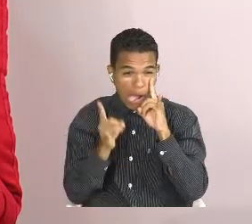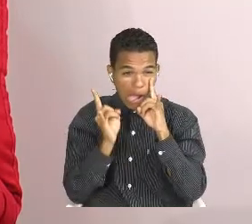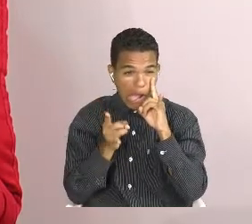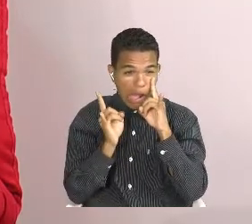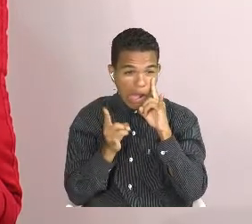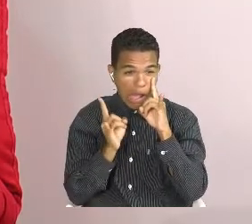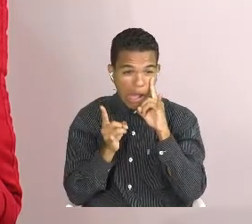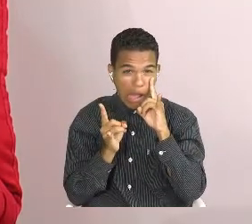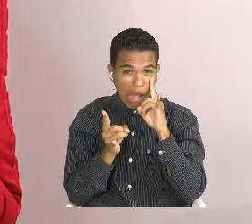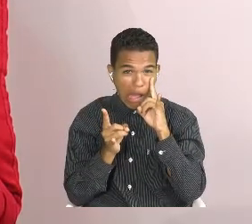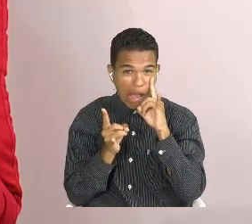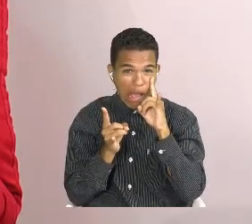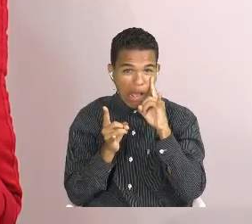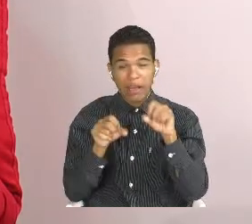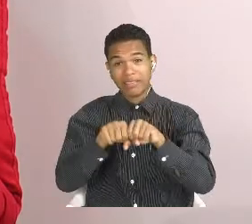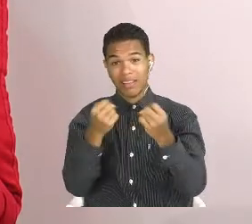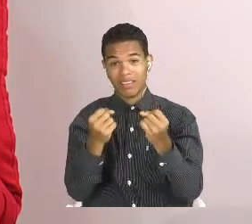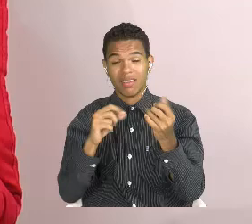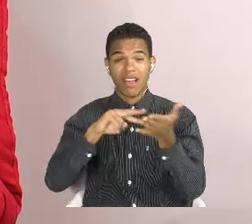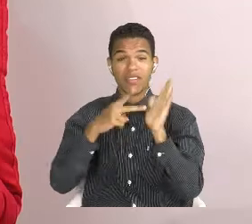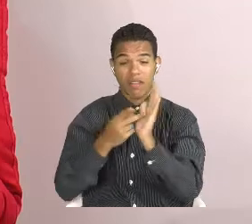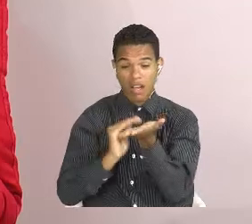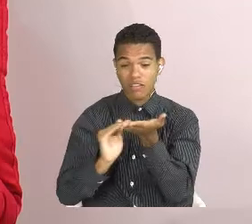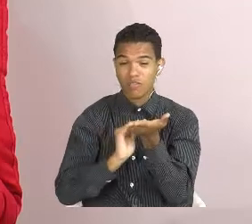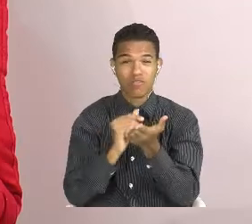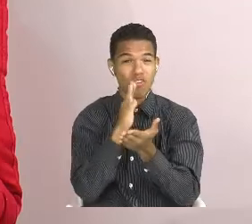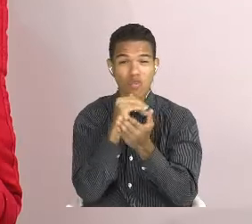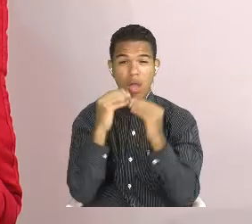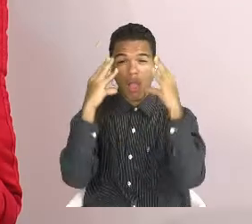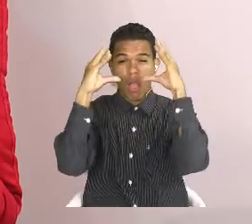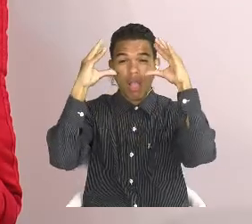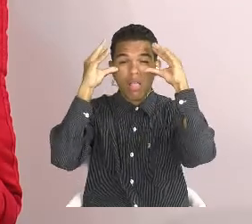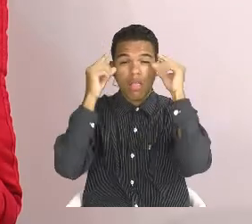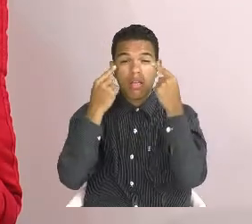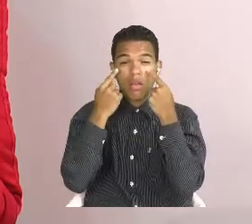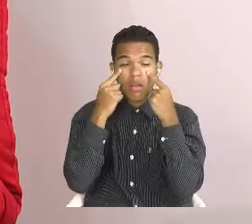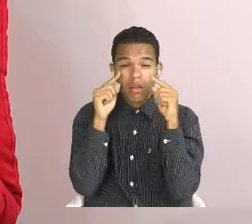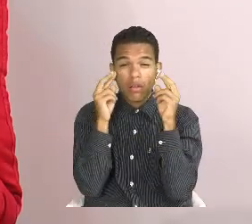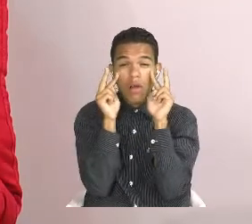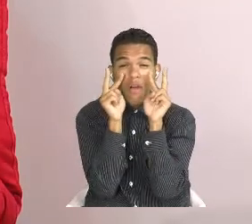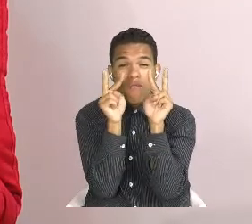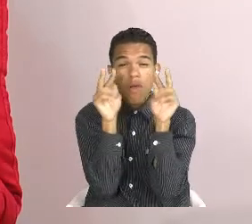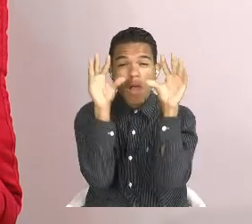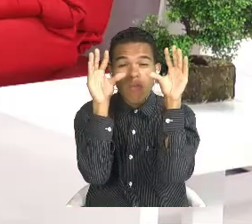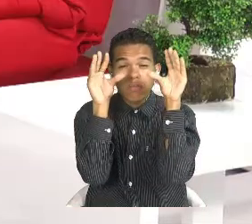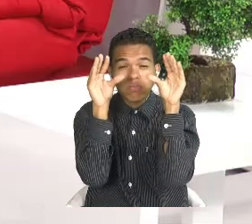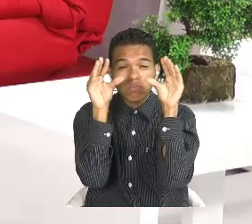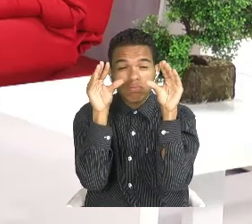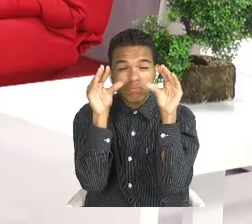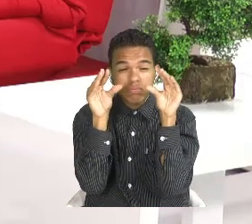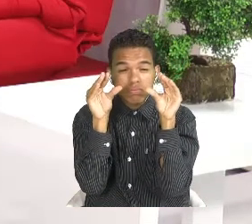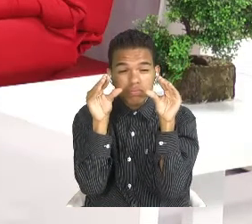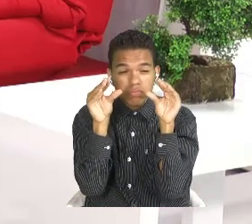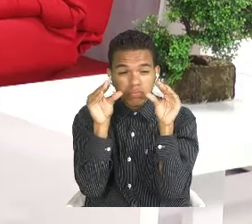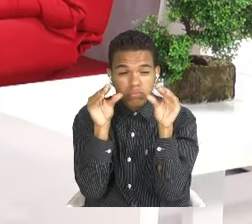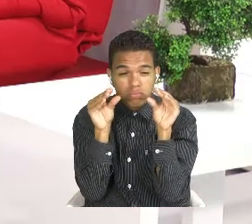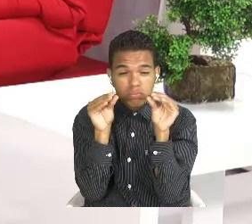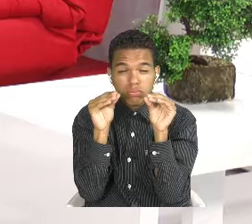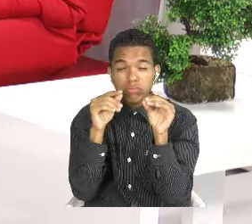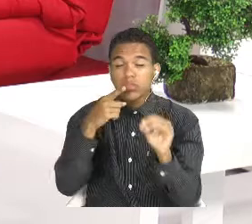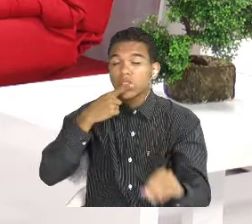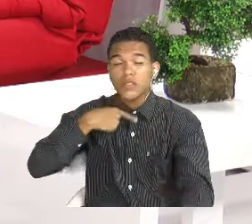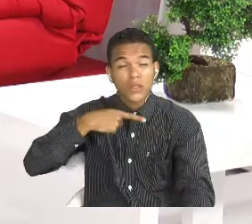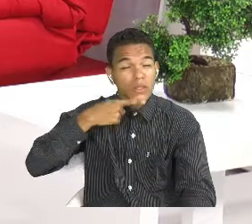y por consiguiente van generando una disminución del campo visual hasta perder las últimas fibras y dejar a la persona